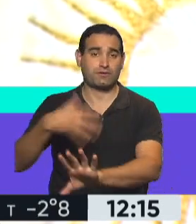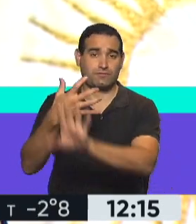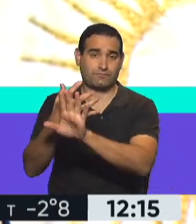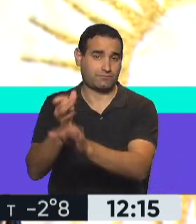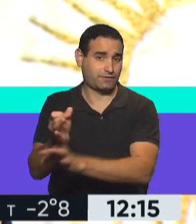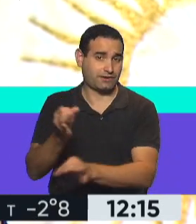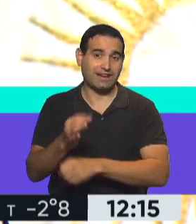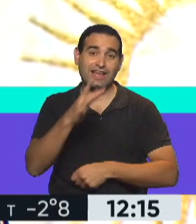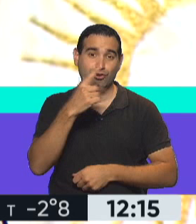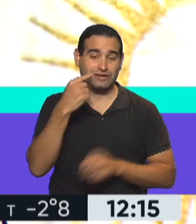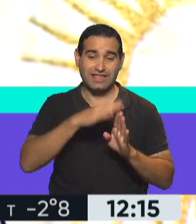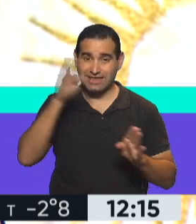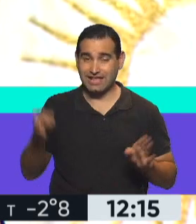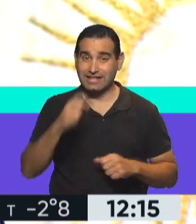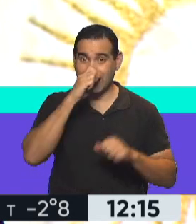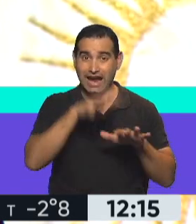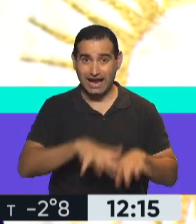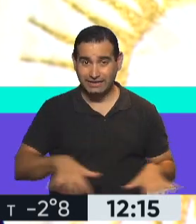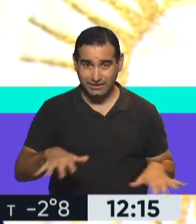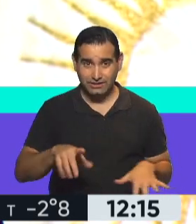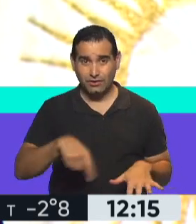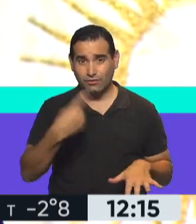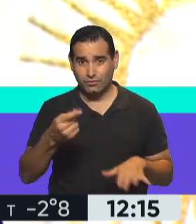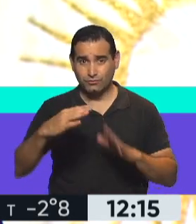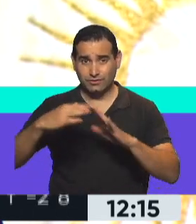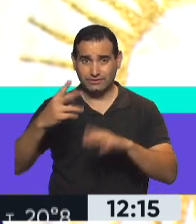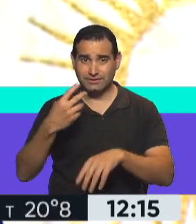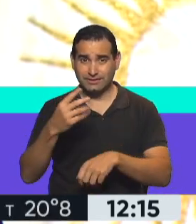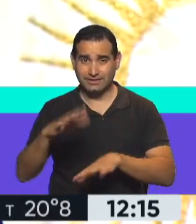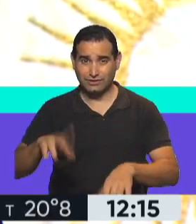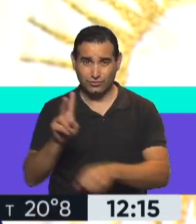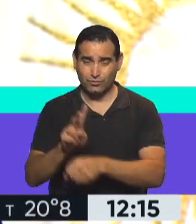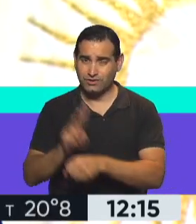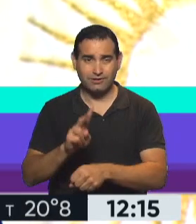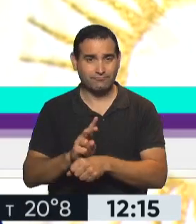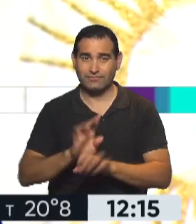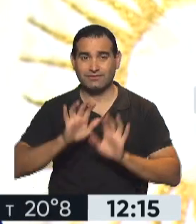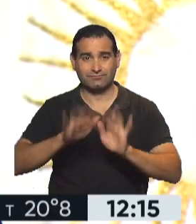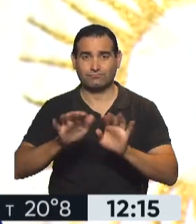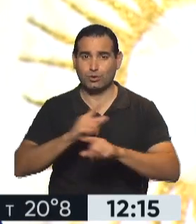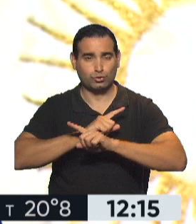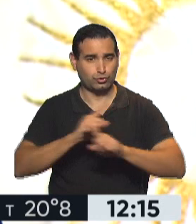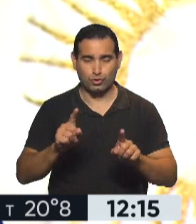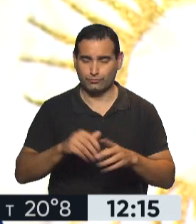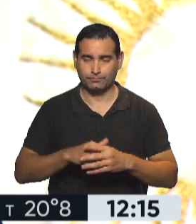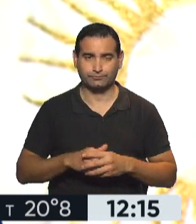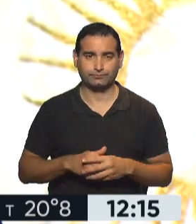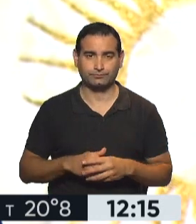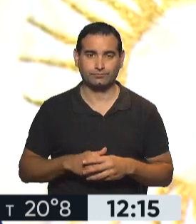días. Los jardines maternales y o guarderías no tendrán atención presencial. La